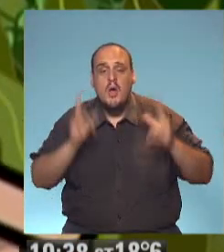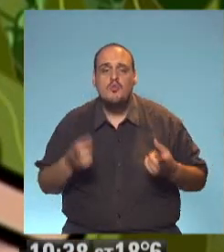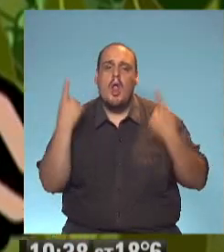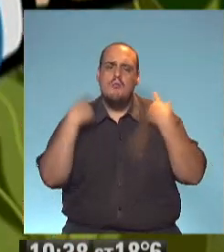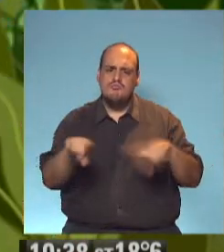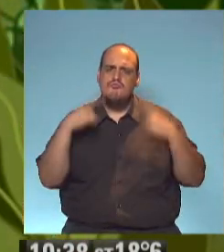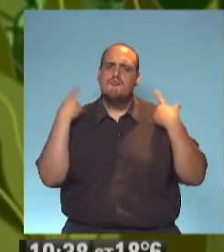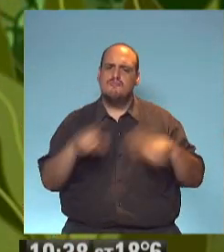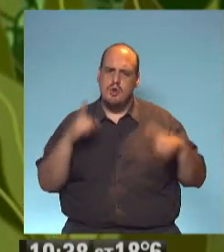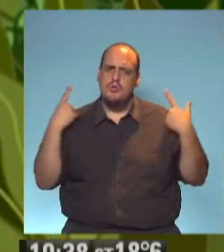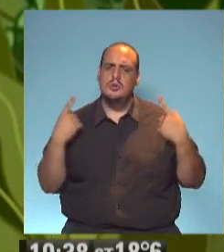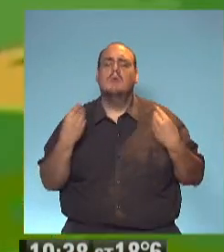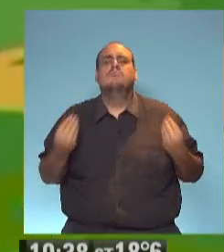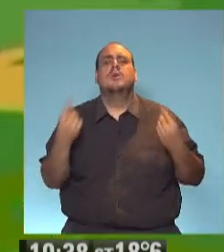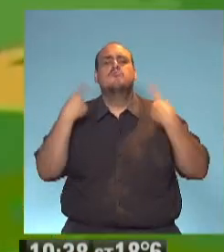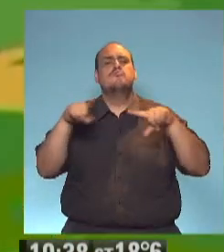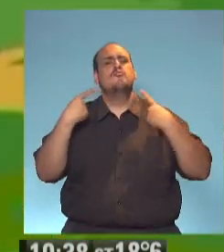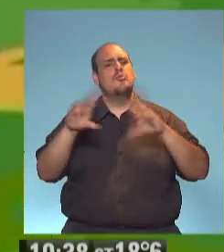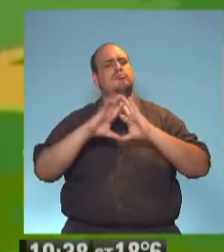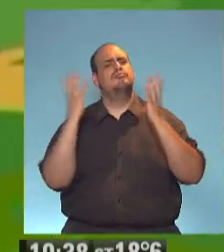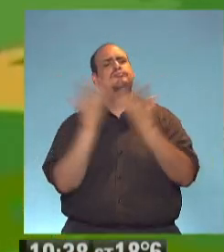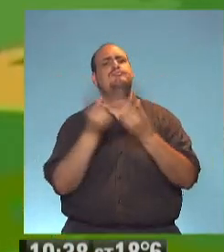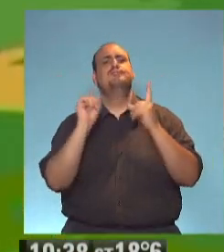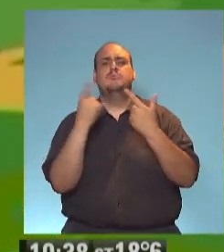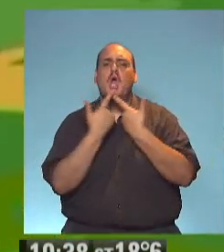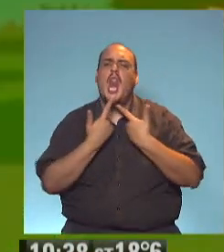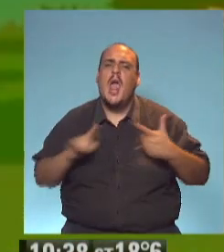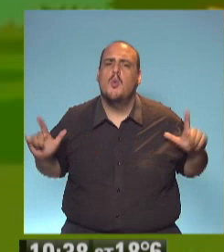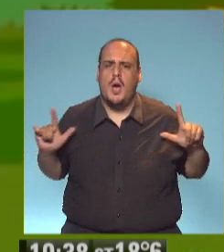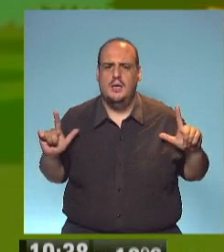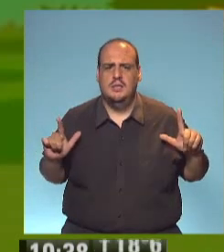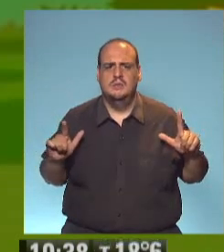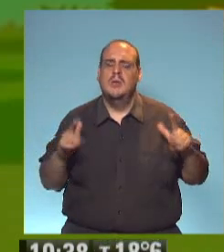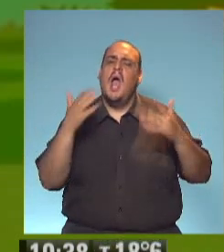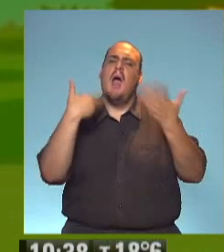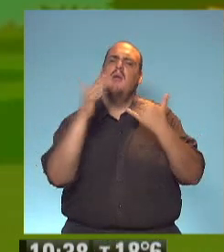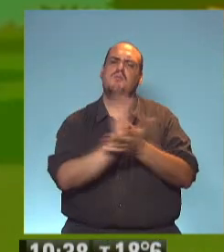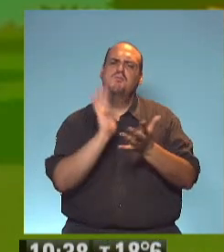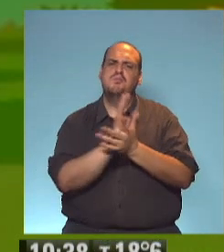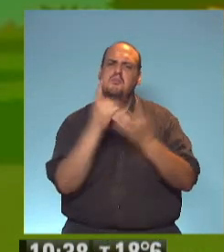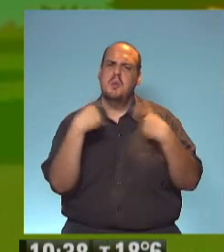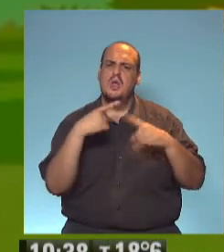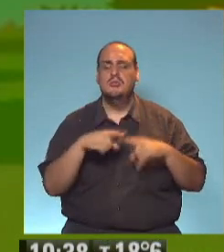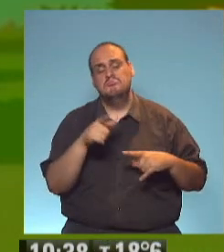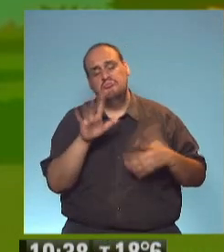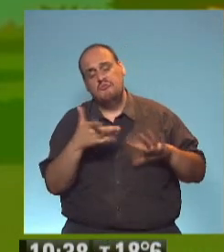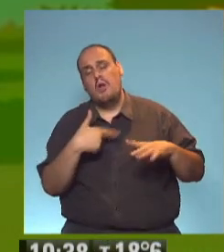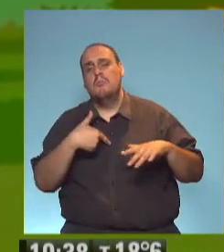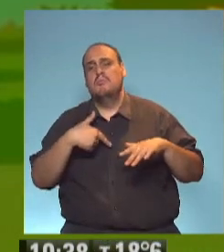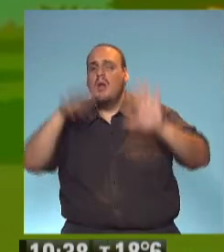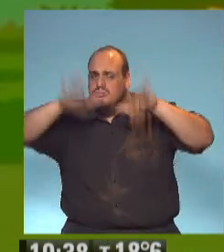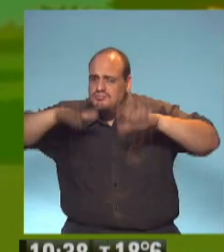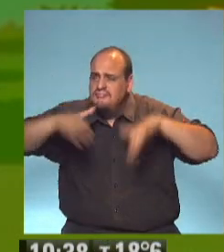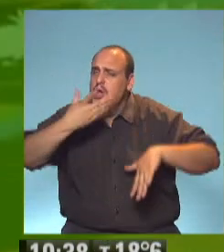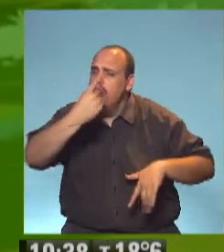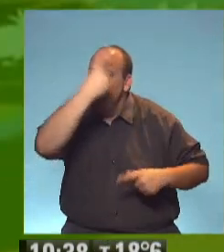la música es universal, como el lenguaje. ¿Hablaban con canciones? De alguna manera, sí. Para celebrar a los dioses,